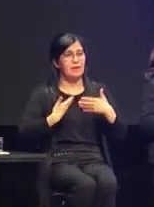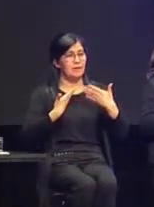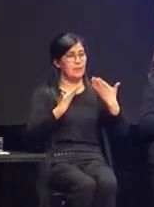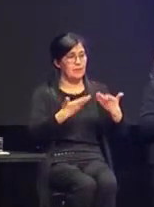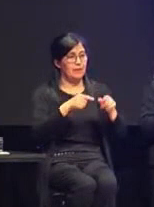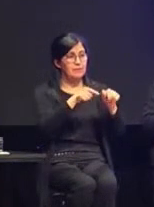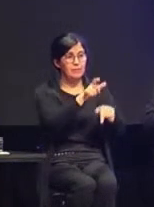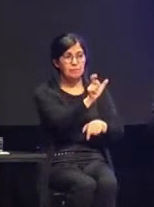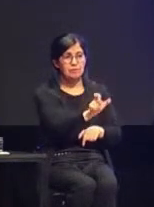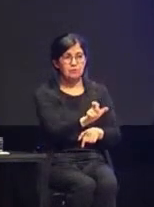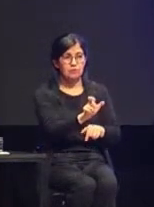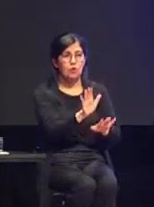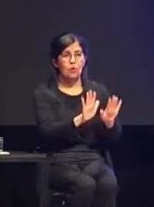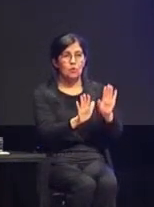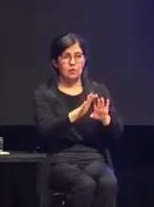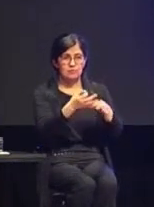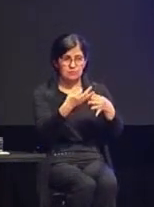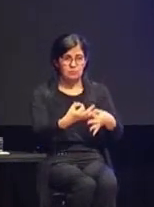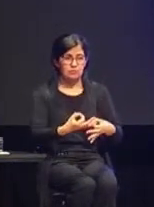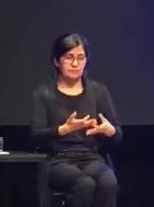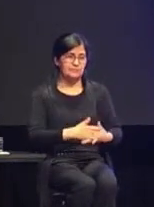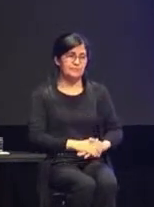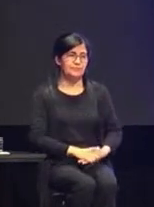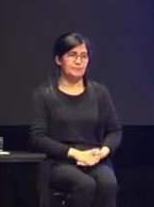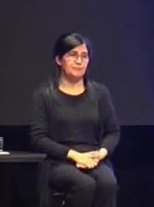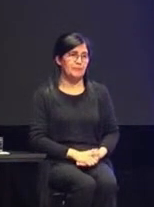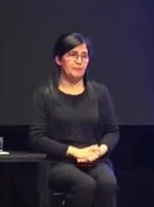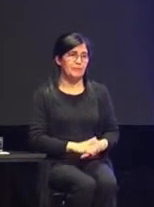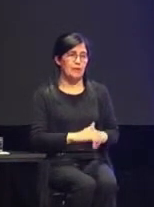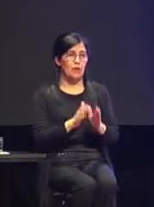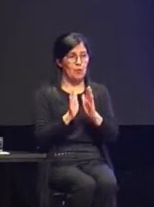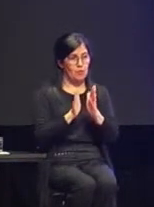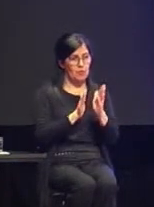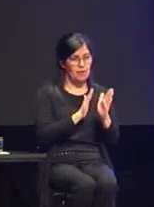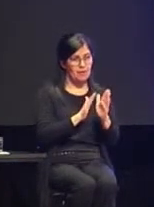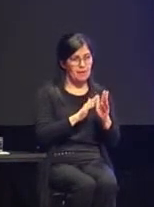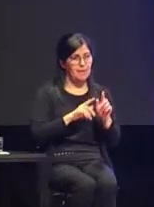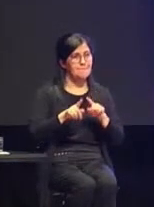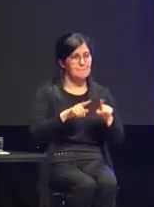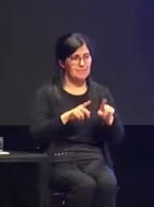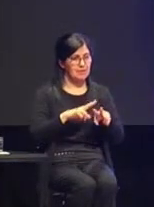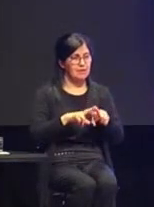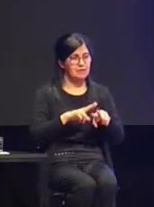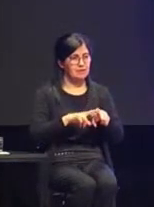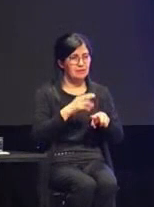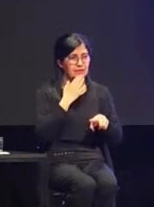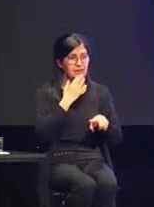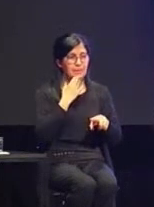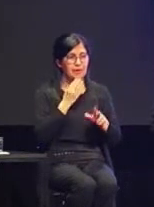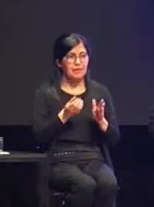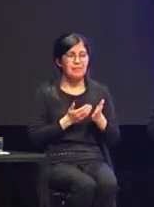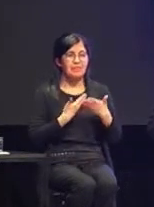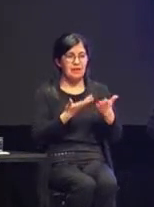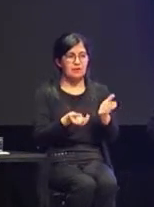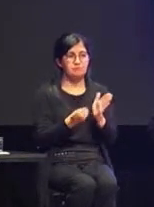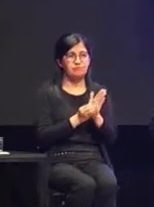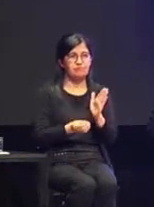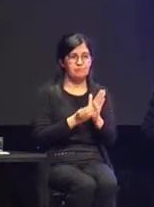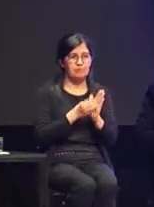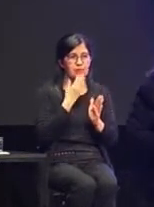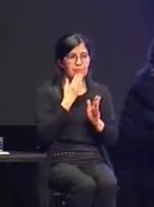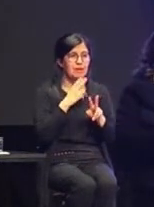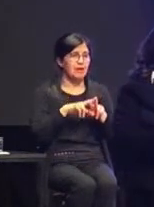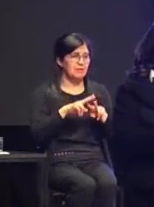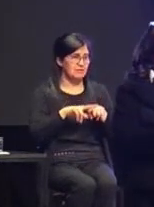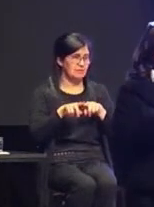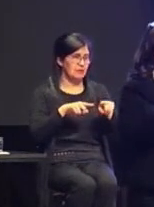a este paciente un cuidado seguro, estructural, administrativo, insumo y la gestión